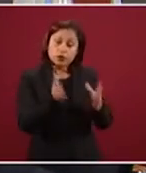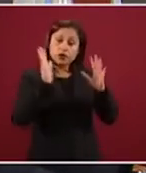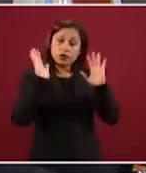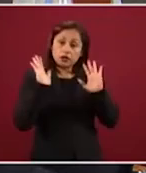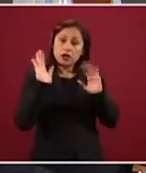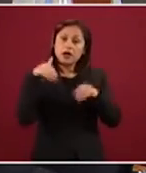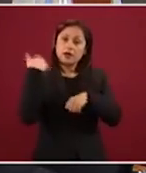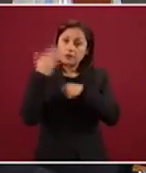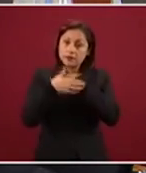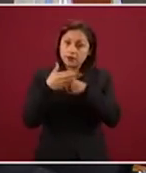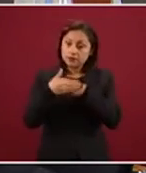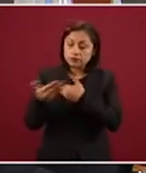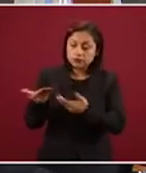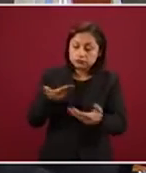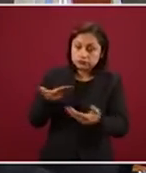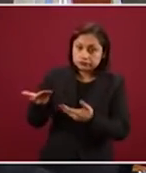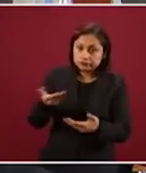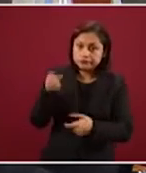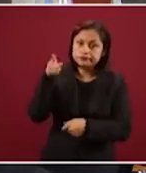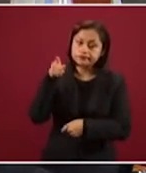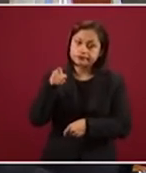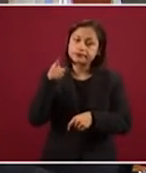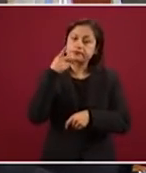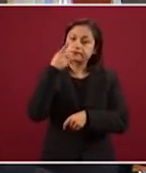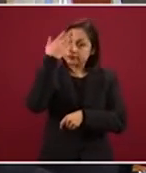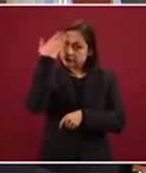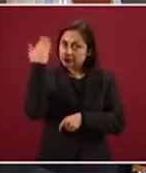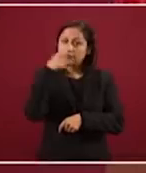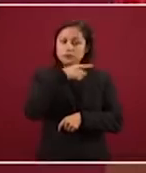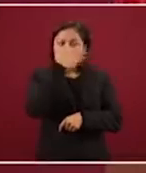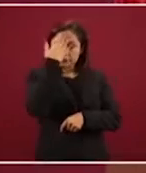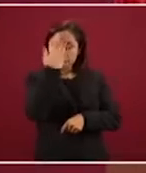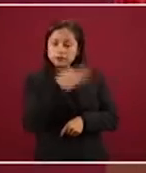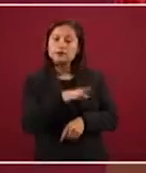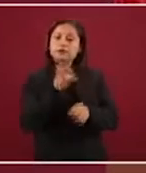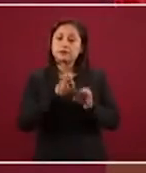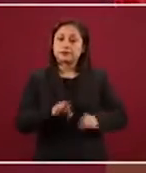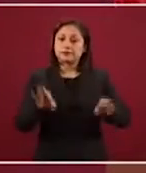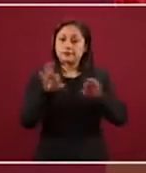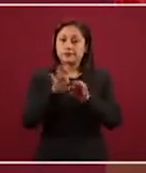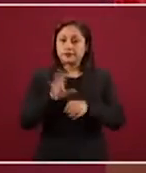de la negociación. Por lo tanto, fíjense ustedes, necesitamos llegar